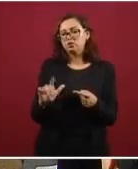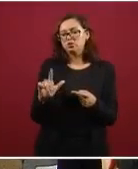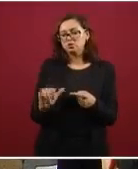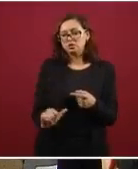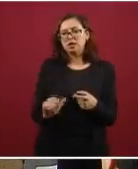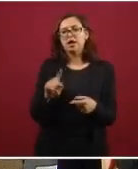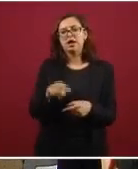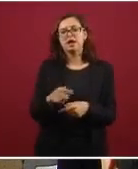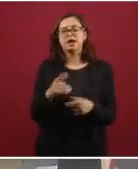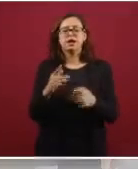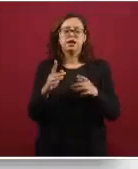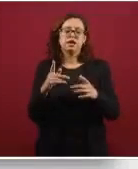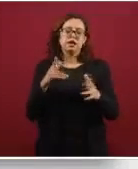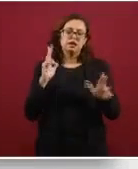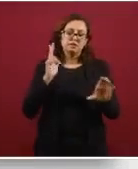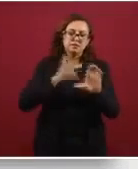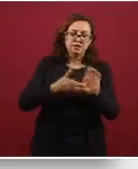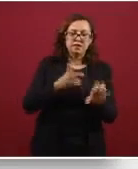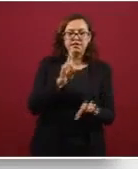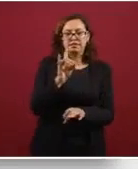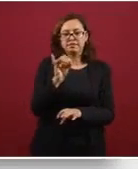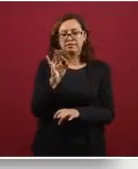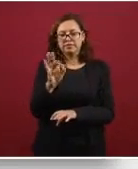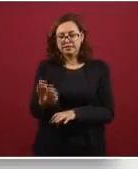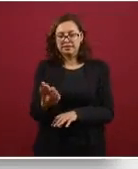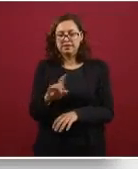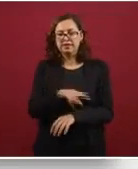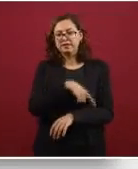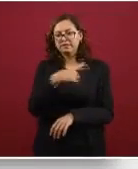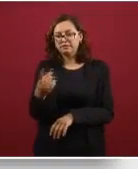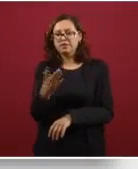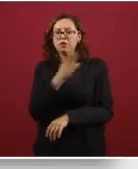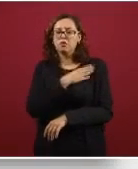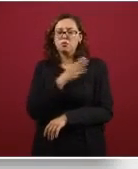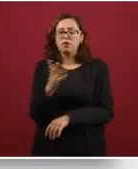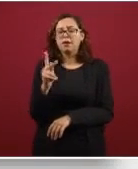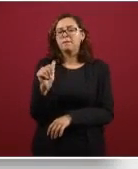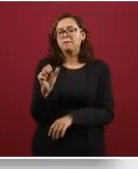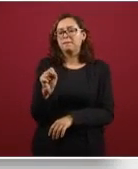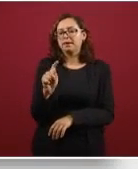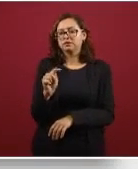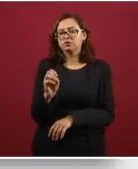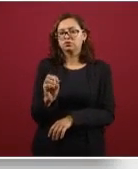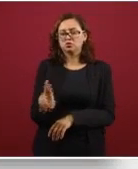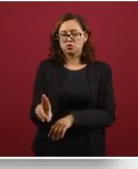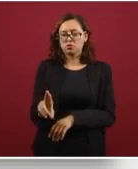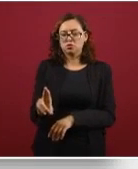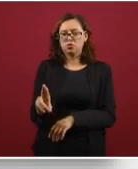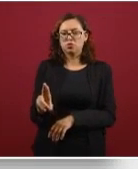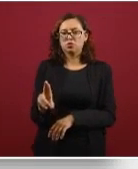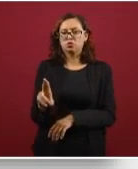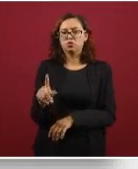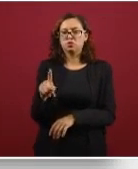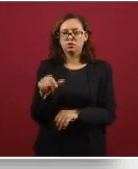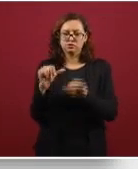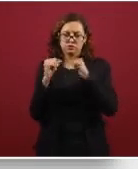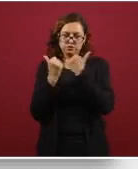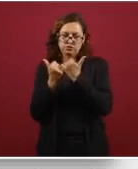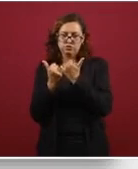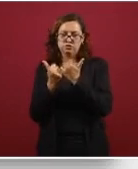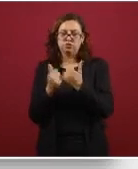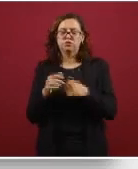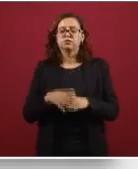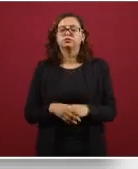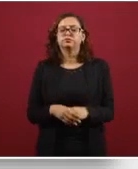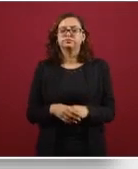DIF, la estación Siglo XXI, el albergue El Buen Pastor, que es de la sociedad civil. El